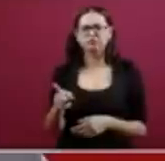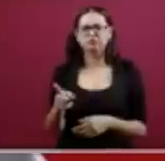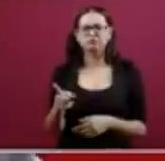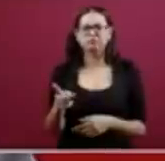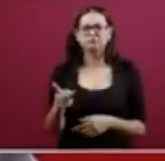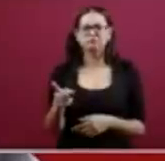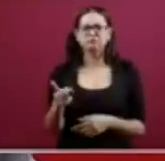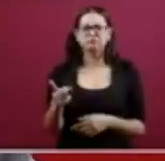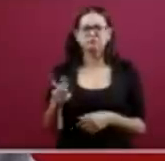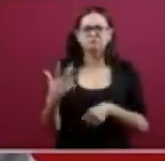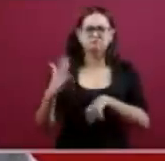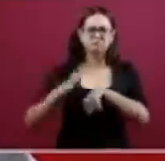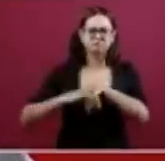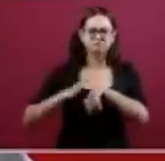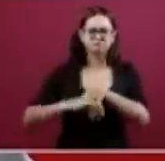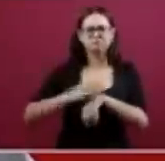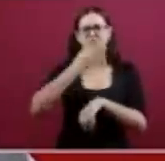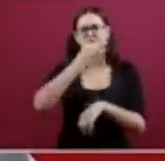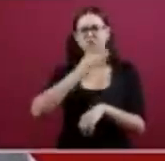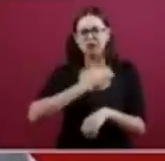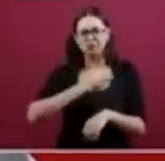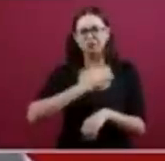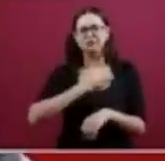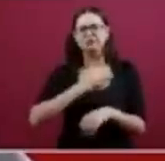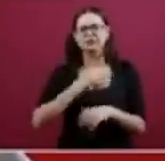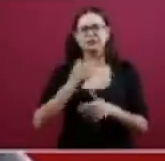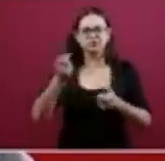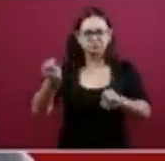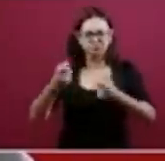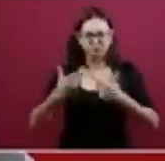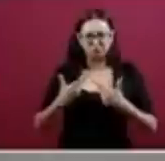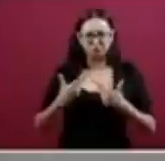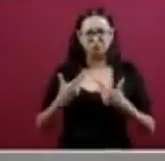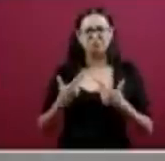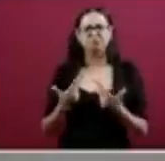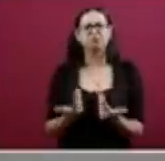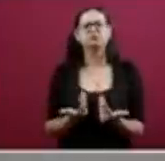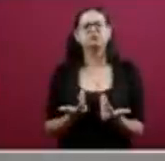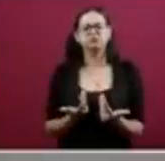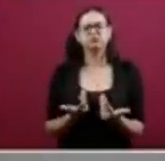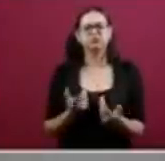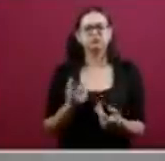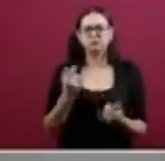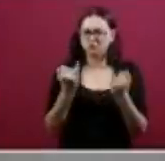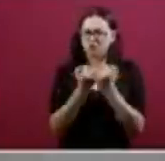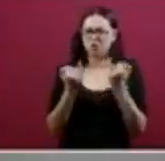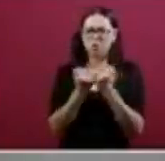nos transmitan todo esto y que lo haga el pueblo